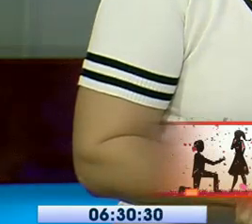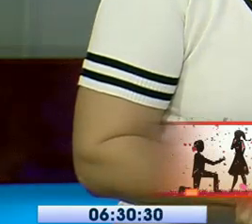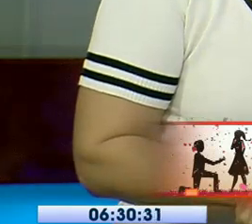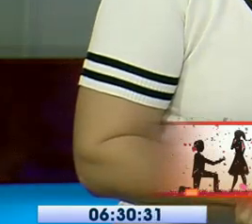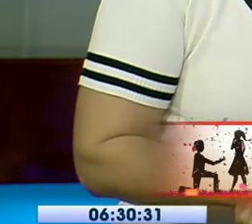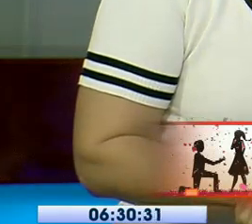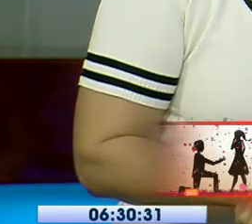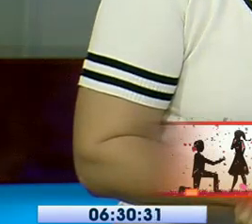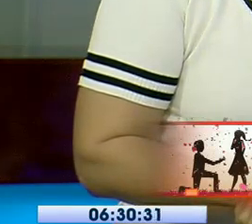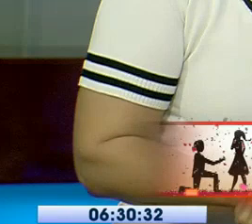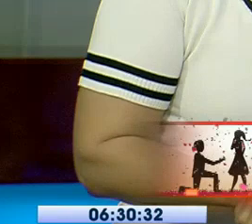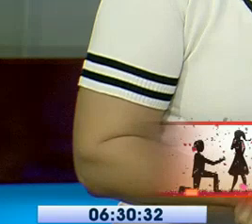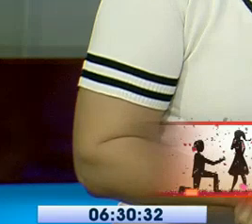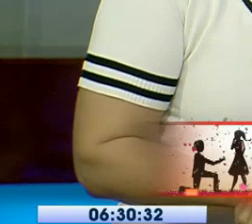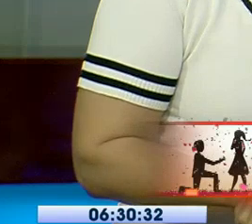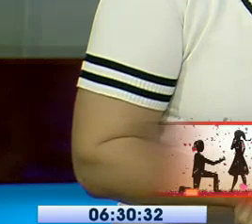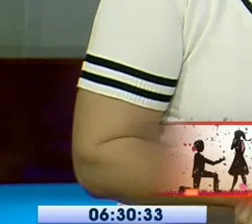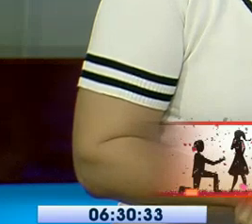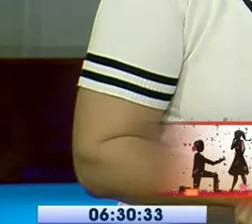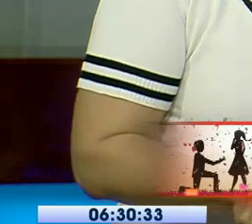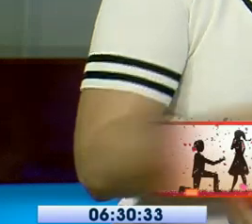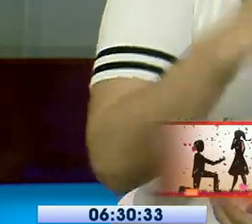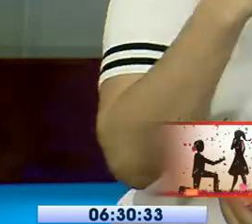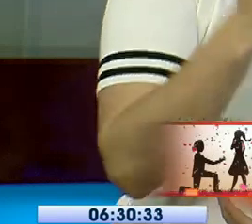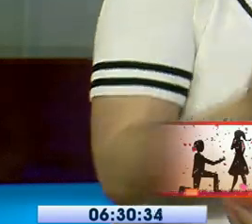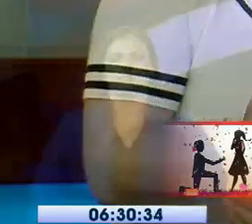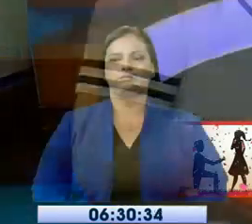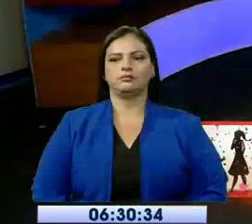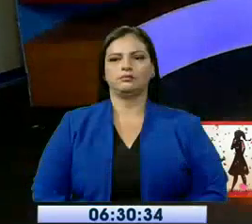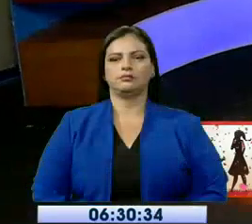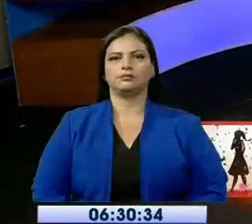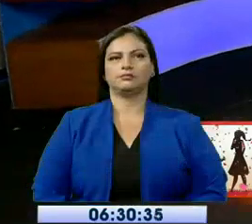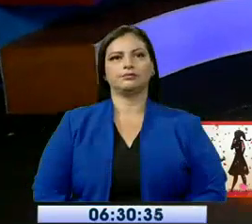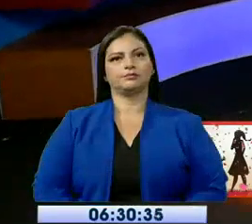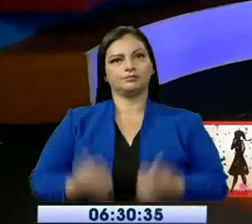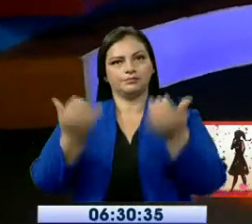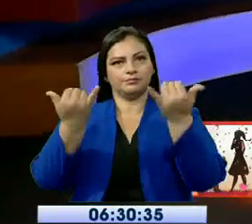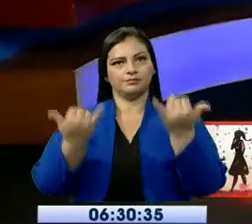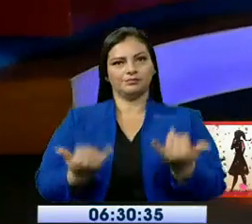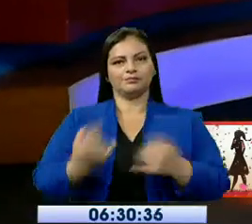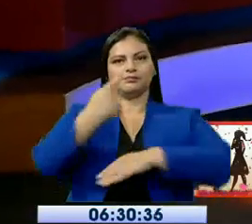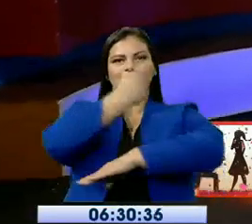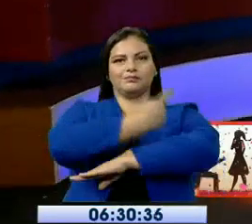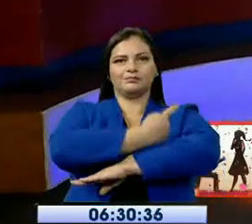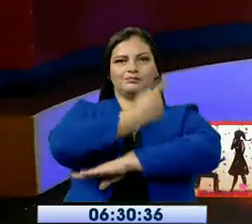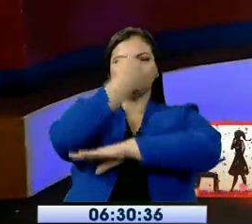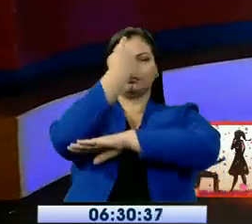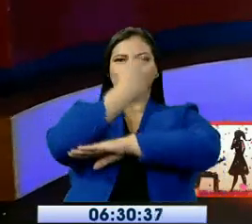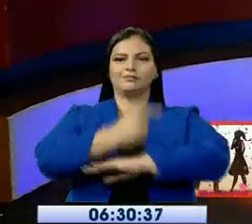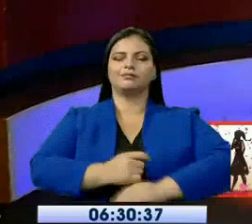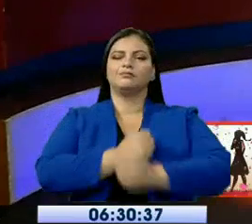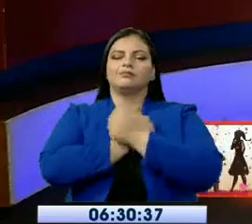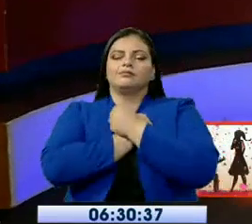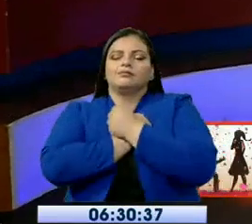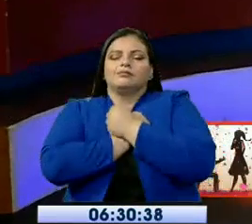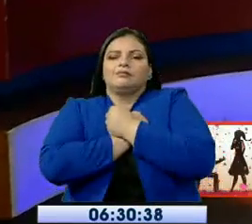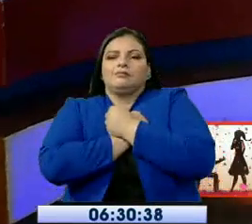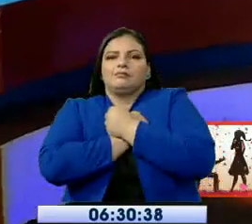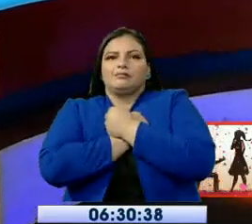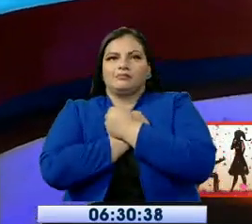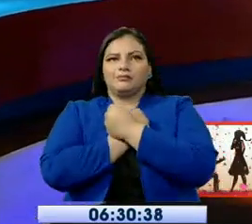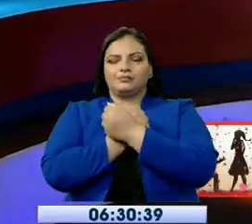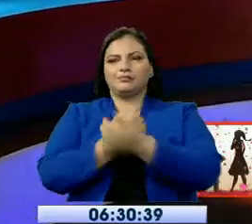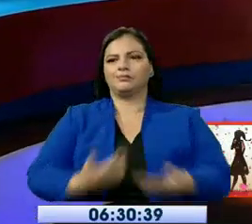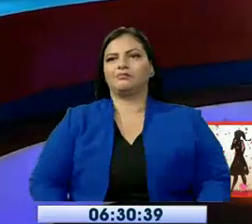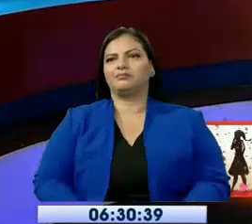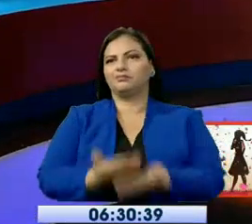sobre todo en el ámbito comercial, pues el comercio se mueve muchísimo en una fecha como esta, también nuestro saludo por el